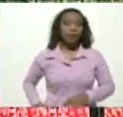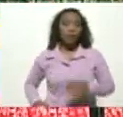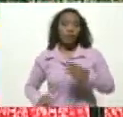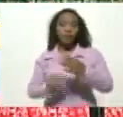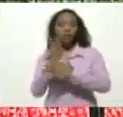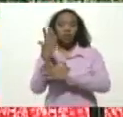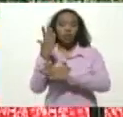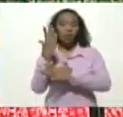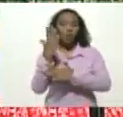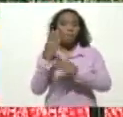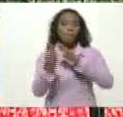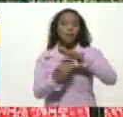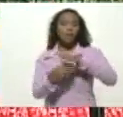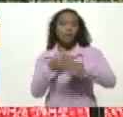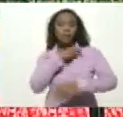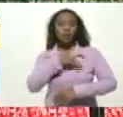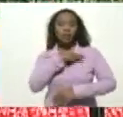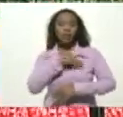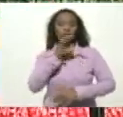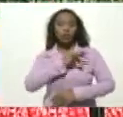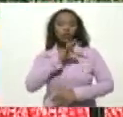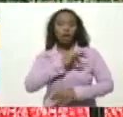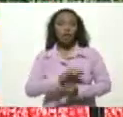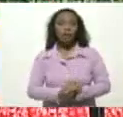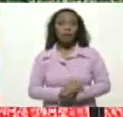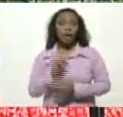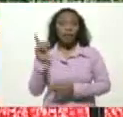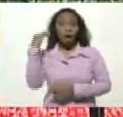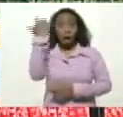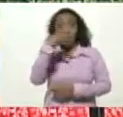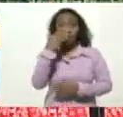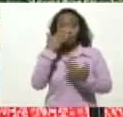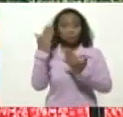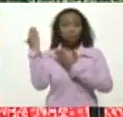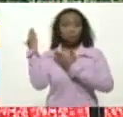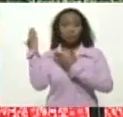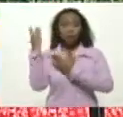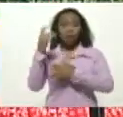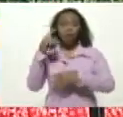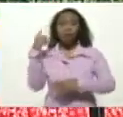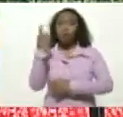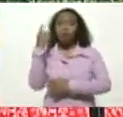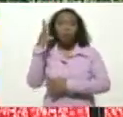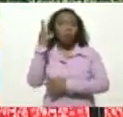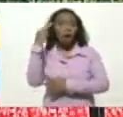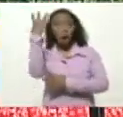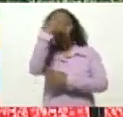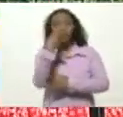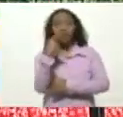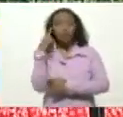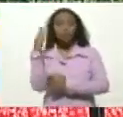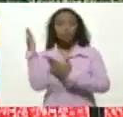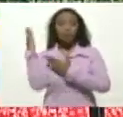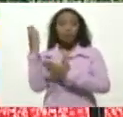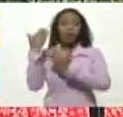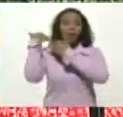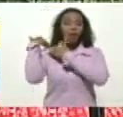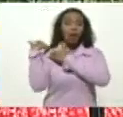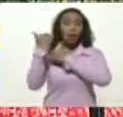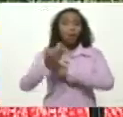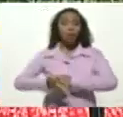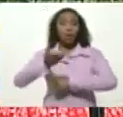Fundación Bases de Misiones Socialistas. Esta joven, mira, puras mujeres jóvenes en los cargos fundamentales